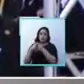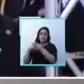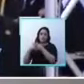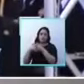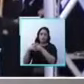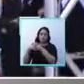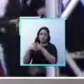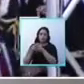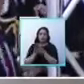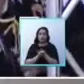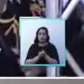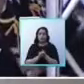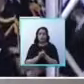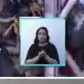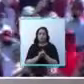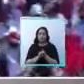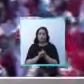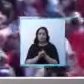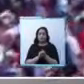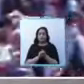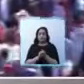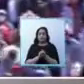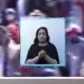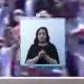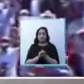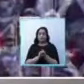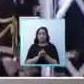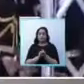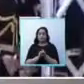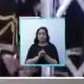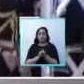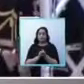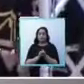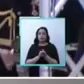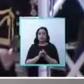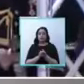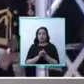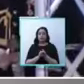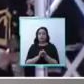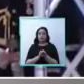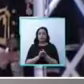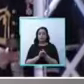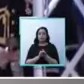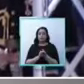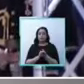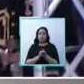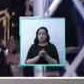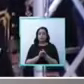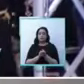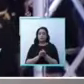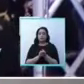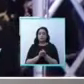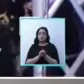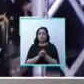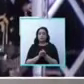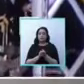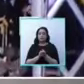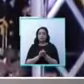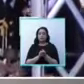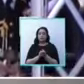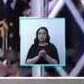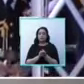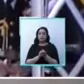año difícil, es el proceso de transición, genera obviamente expectativas, pero en función del proyecto político hay avances. Honduras ha